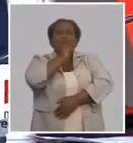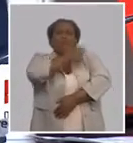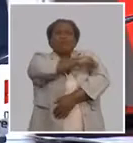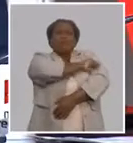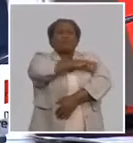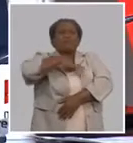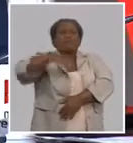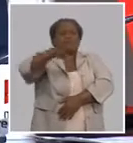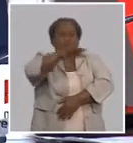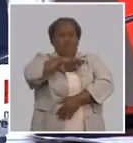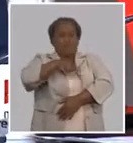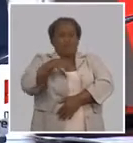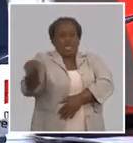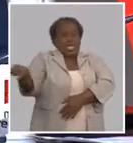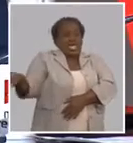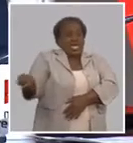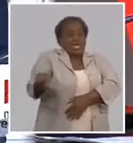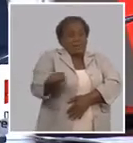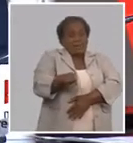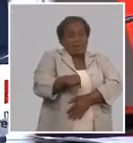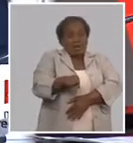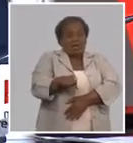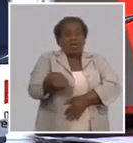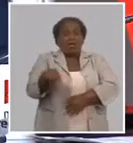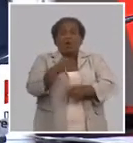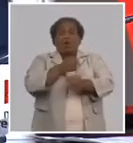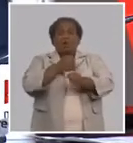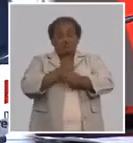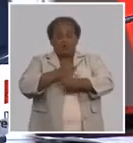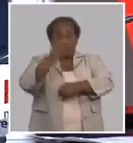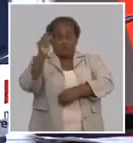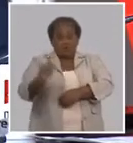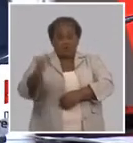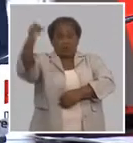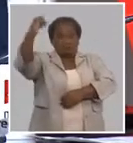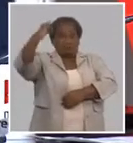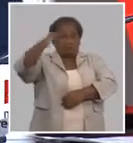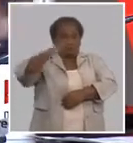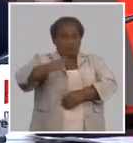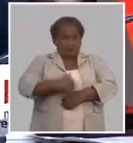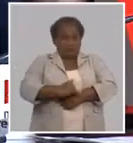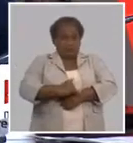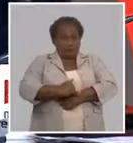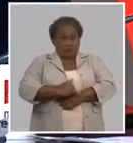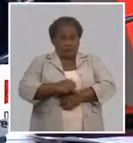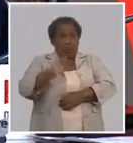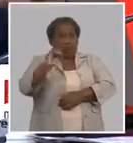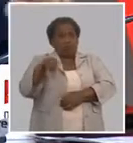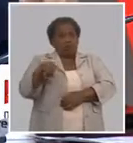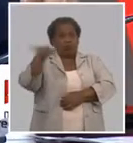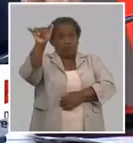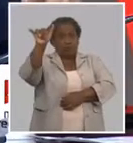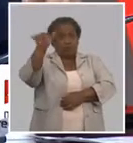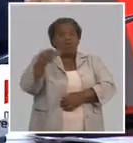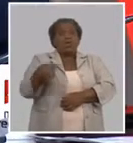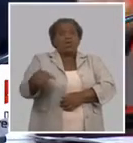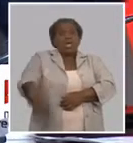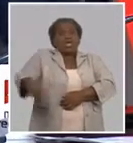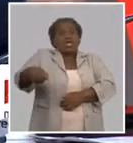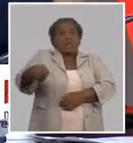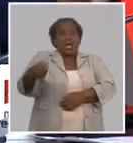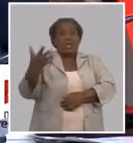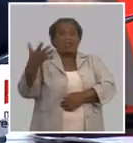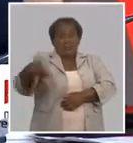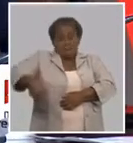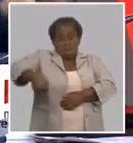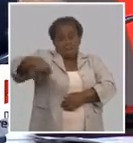que el equipaje fundamental que emplea el pasajero es el equipaje de mano que